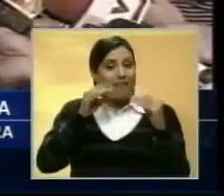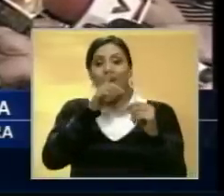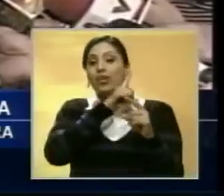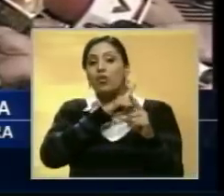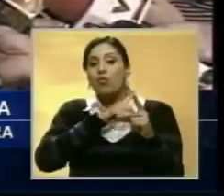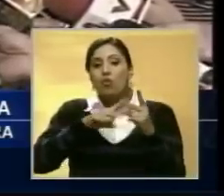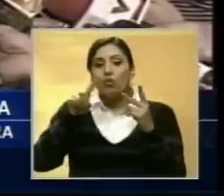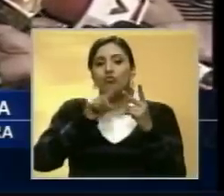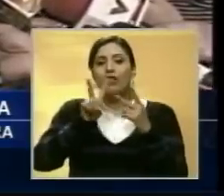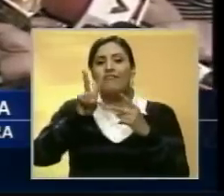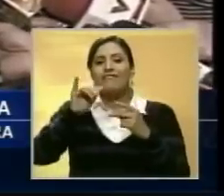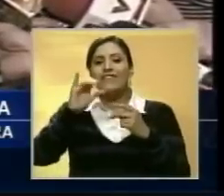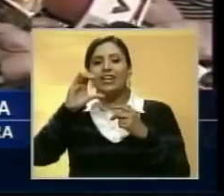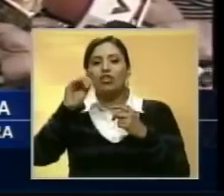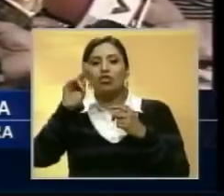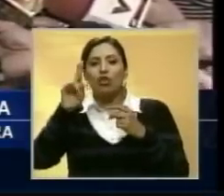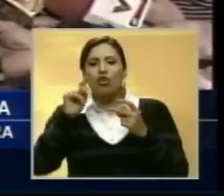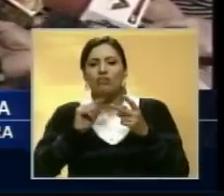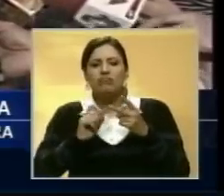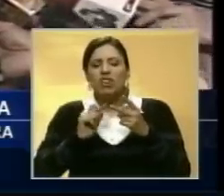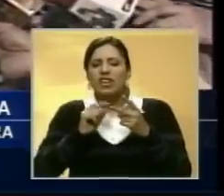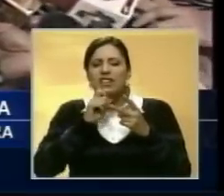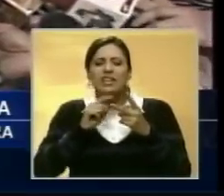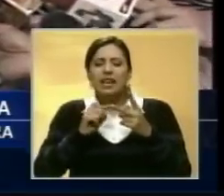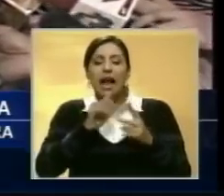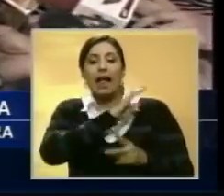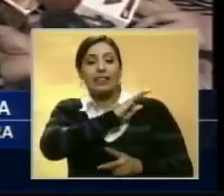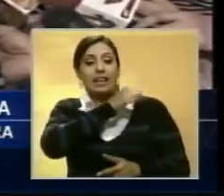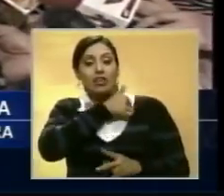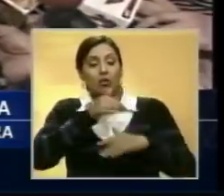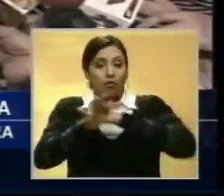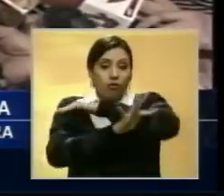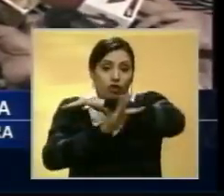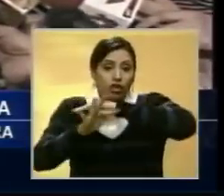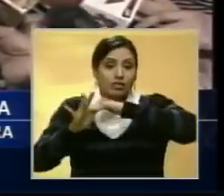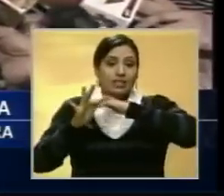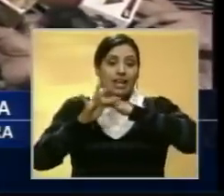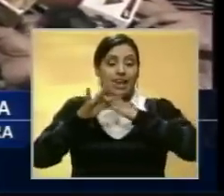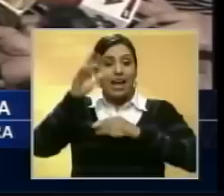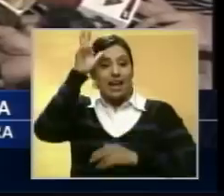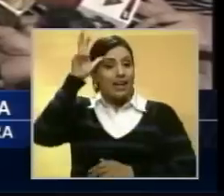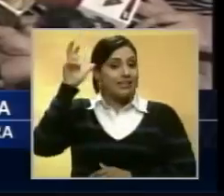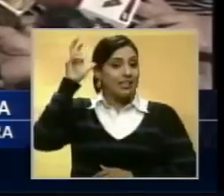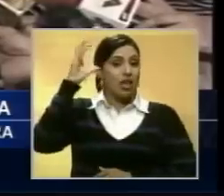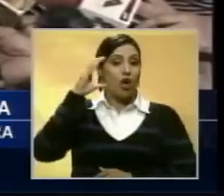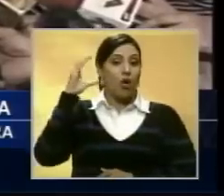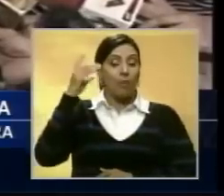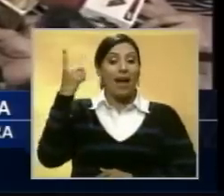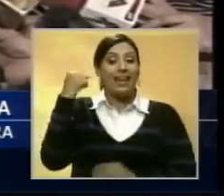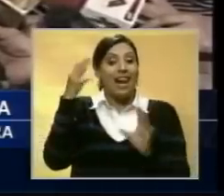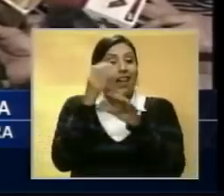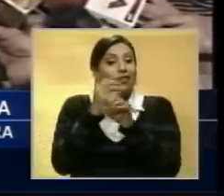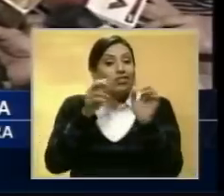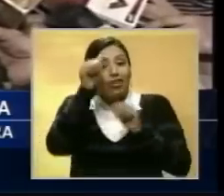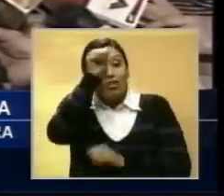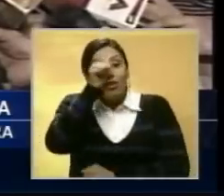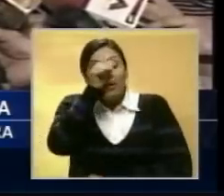Víctor Bautista, el director de frontera de la Cancillería colombiana, anoche, domingo,